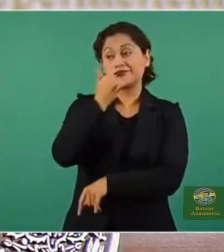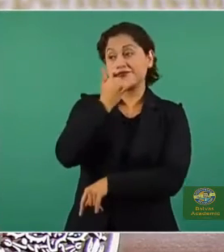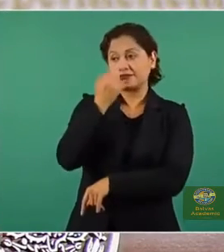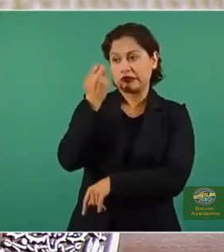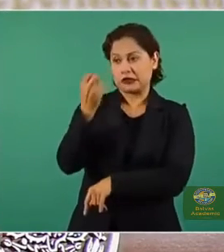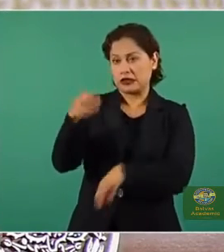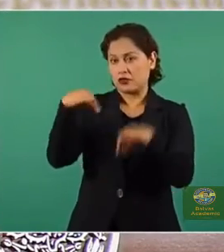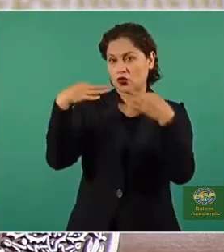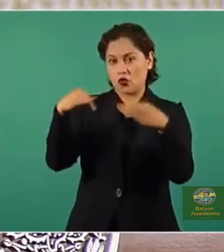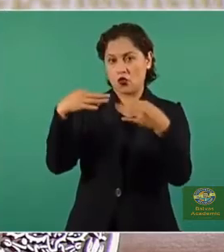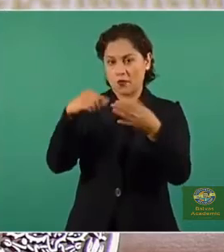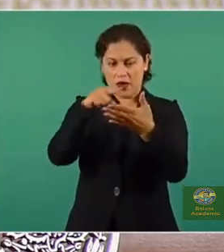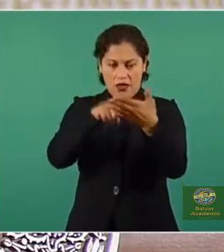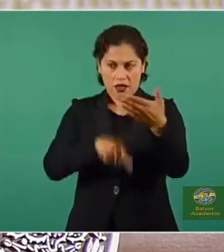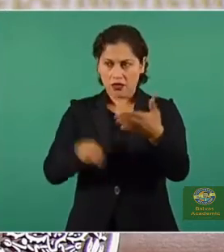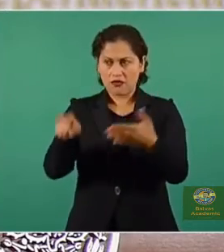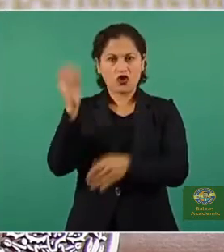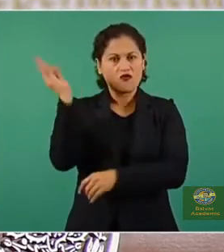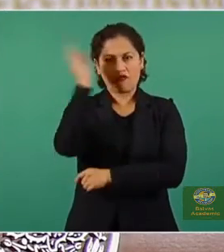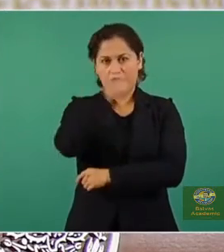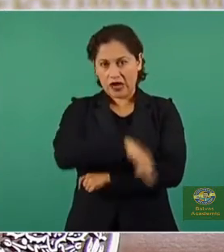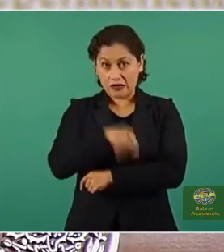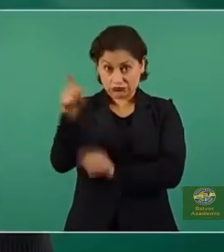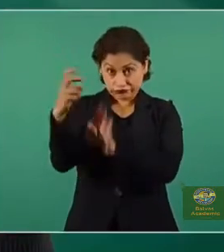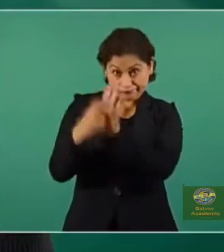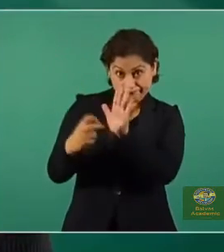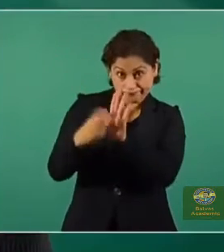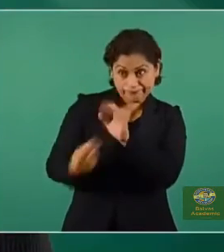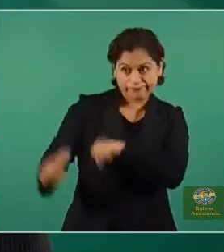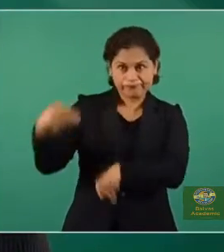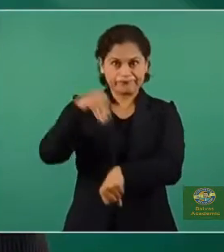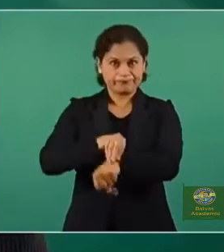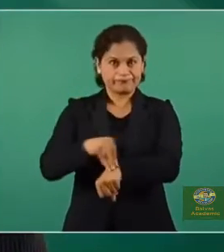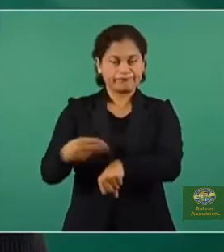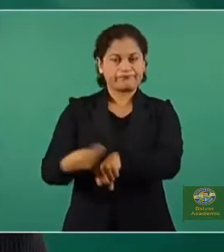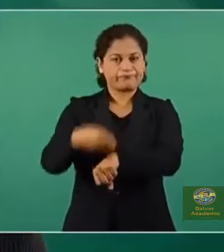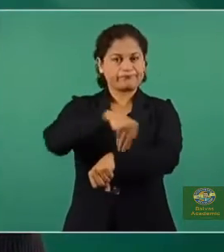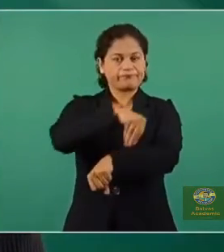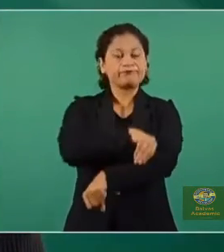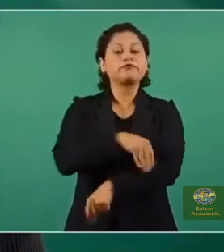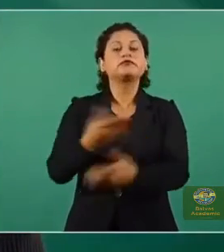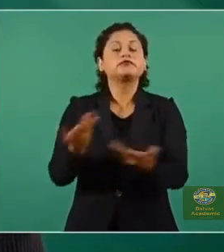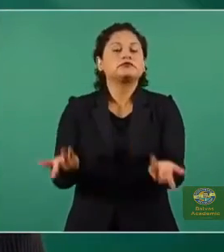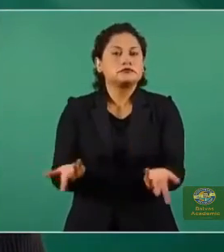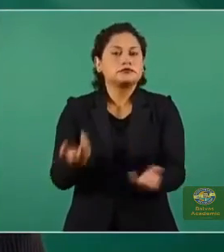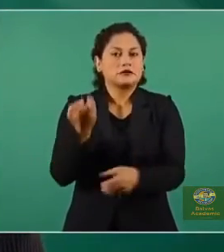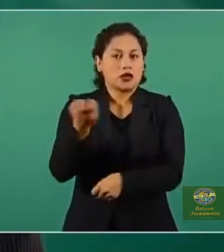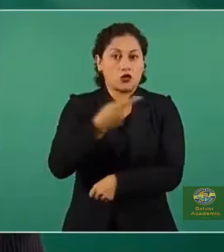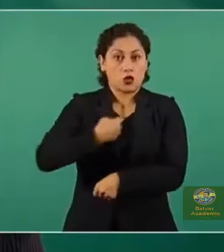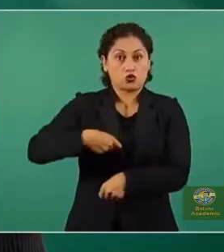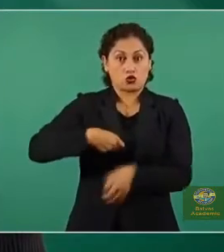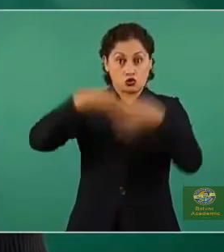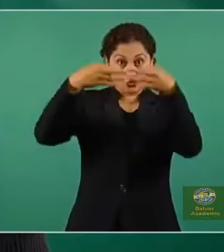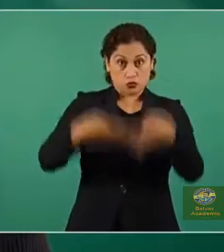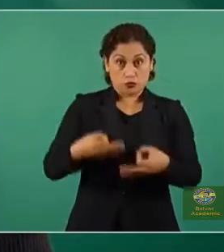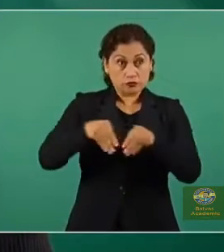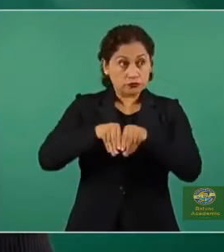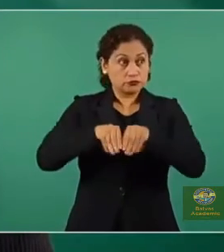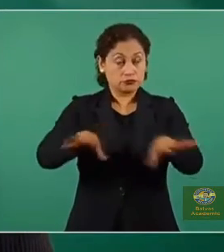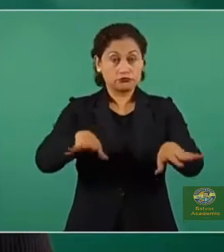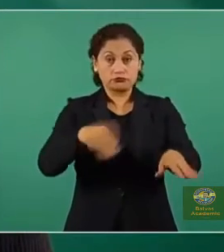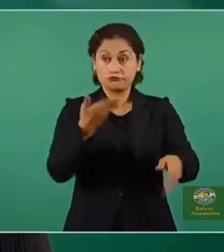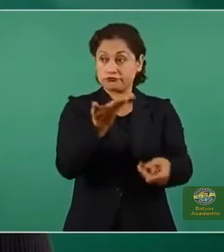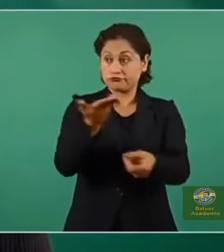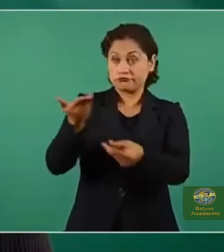totalmente falso, tiene algunas alteraciones y no es incluso algo que emitiéramos de manera oficial.